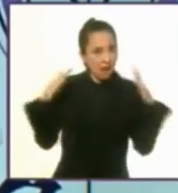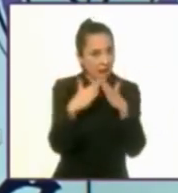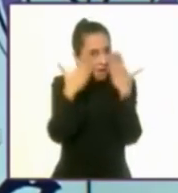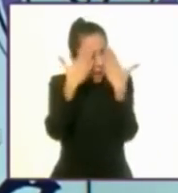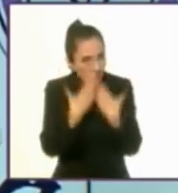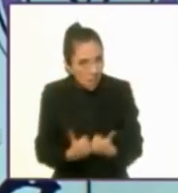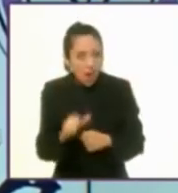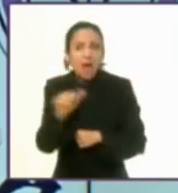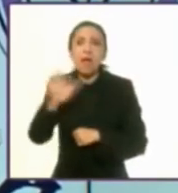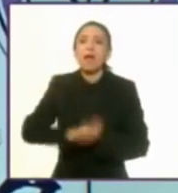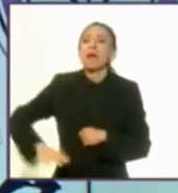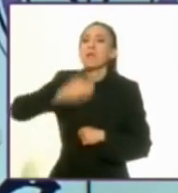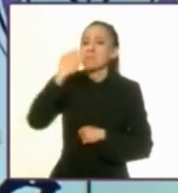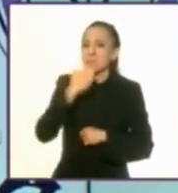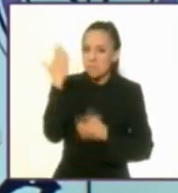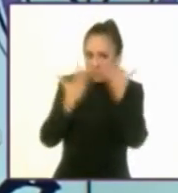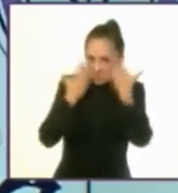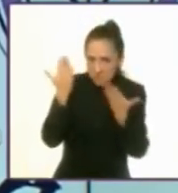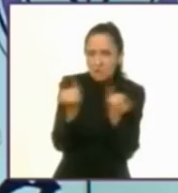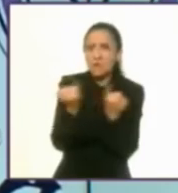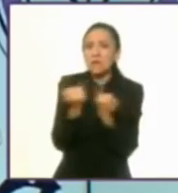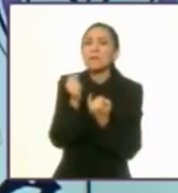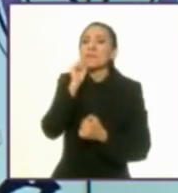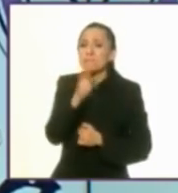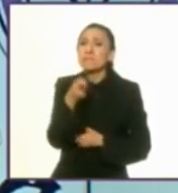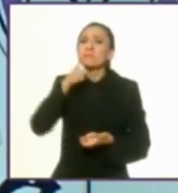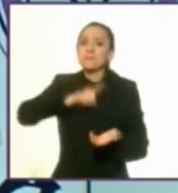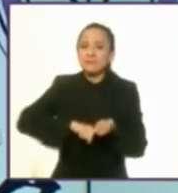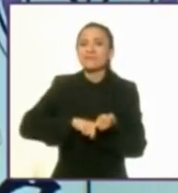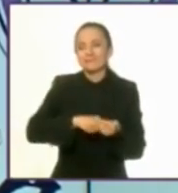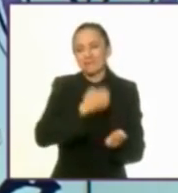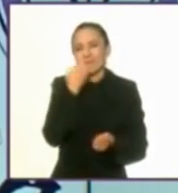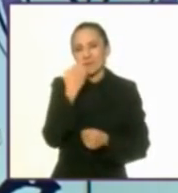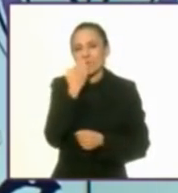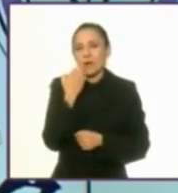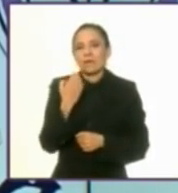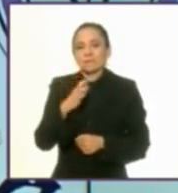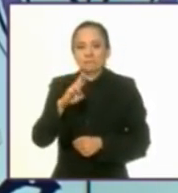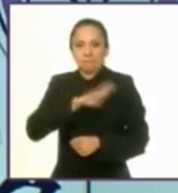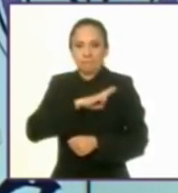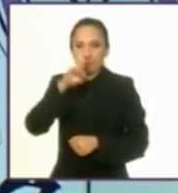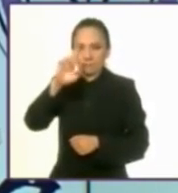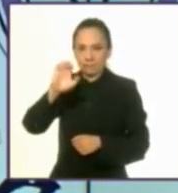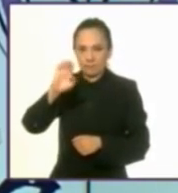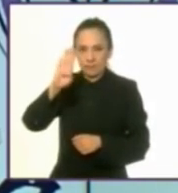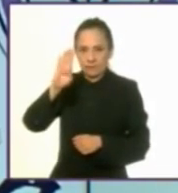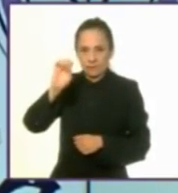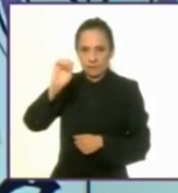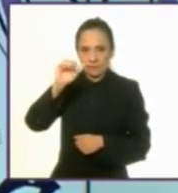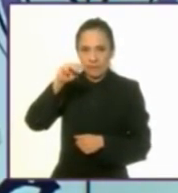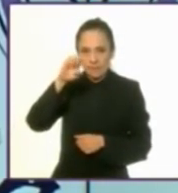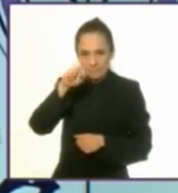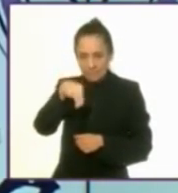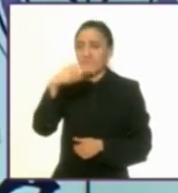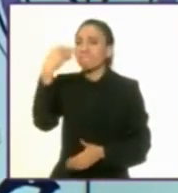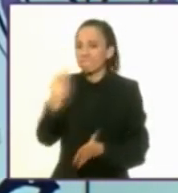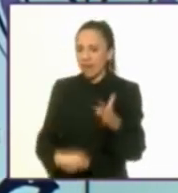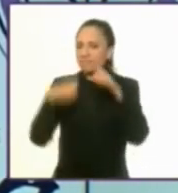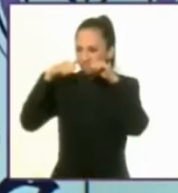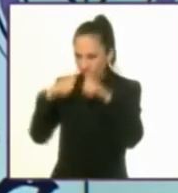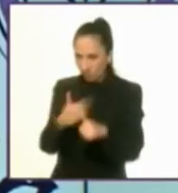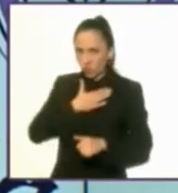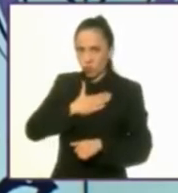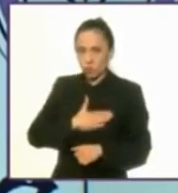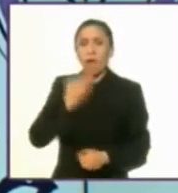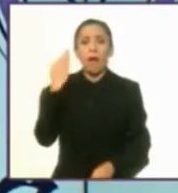estudiantes a los niños del repss amen es una tristeza que en este momento y estoy ahora hablando en general a todos los